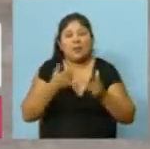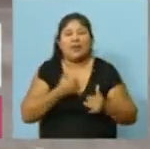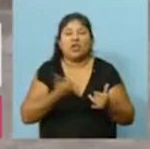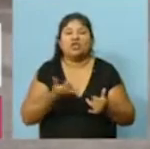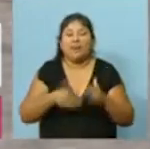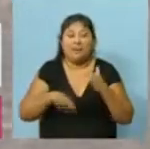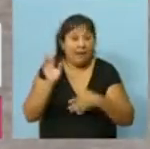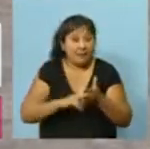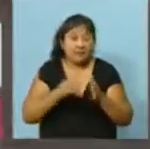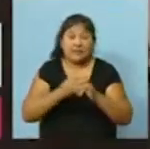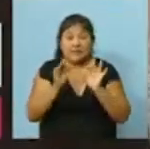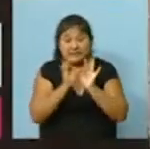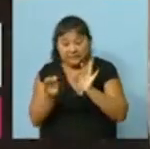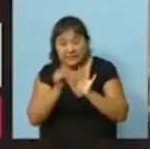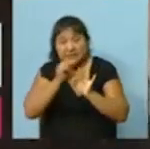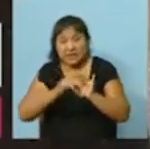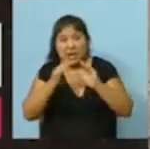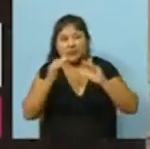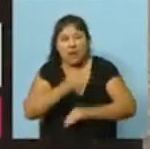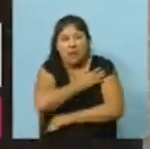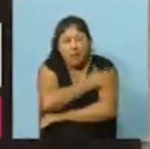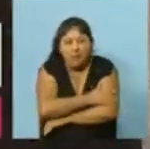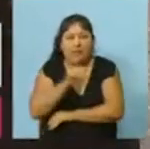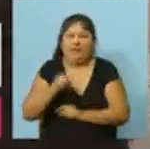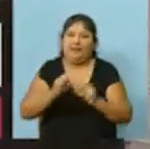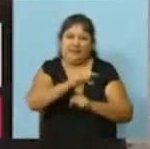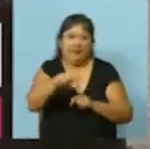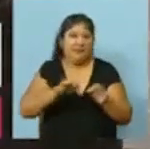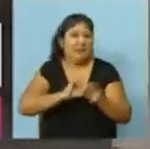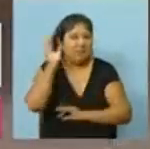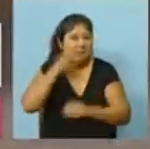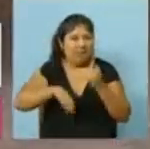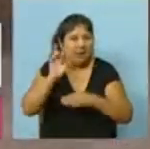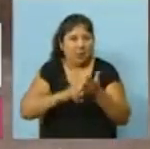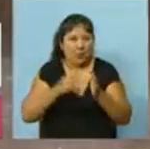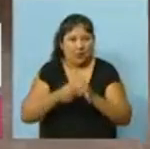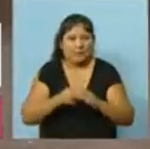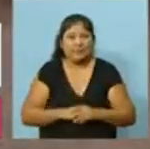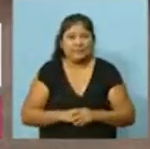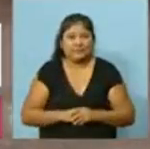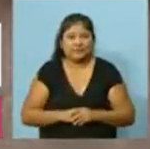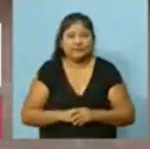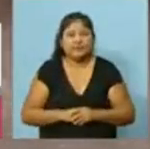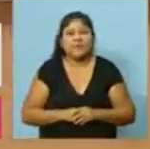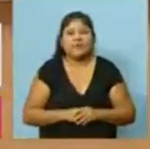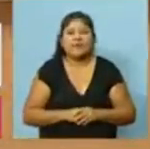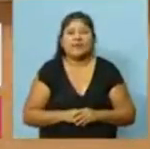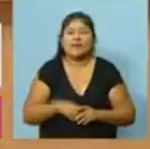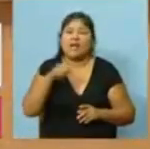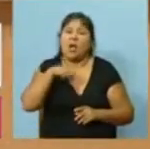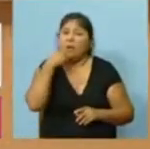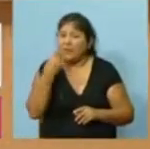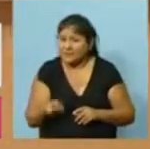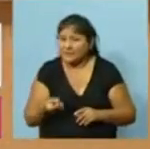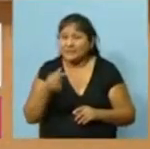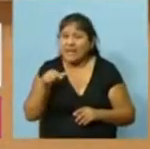son asentamientos bueno las perspectivas para esta tarde cuáles son esta tarde tenemos previstos ovinas pero